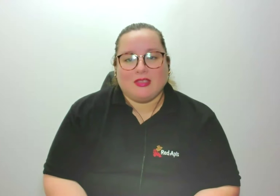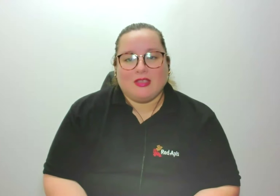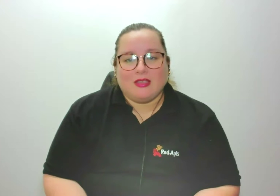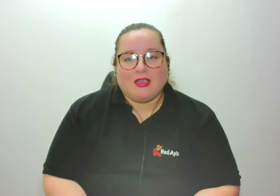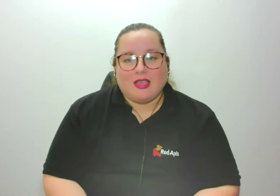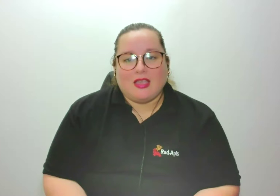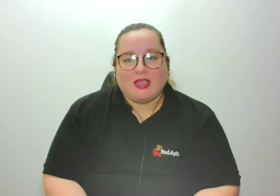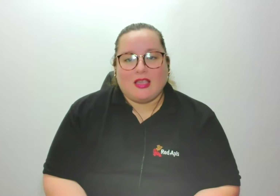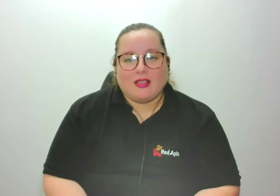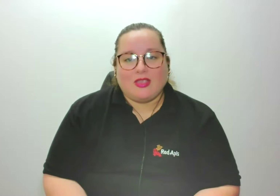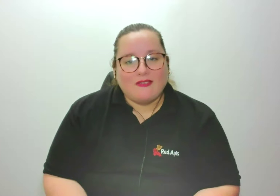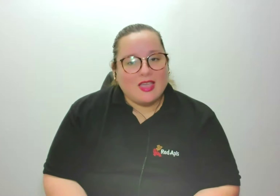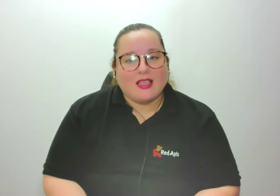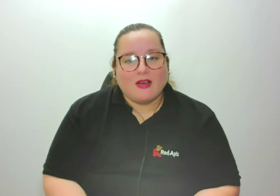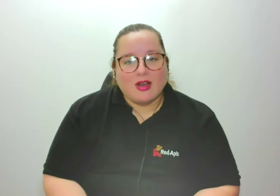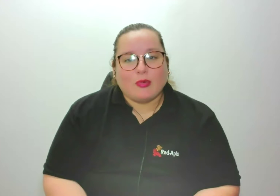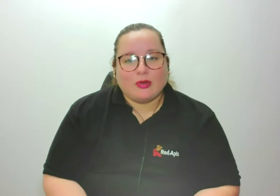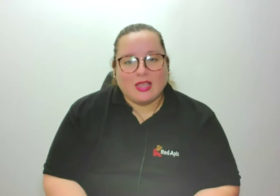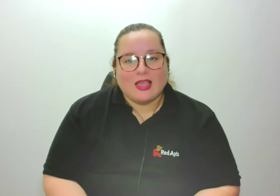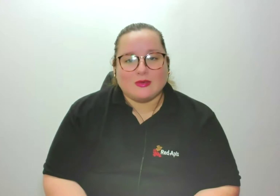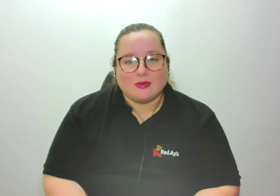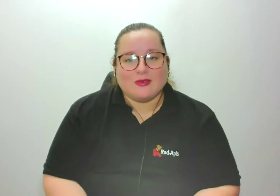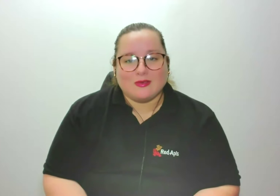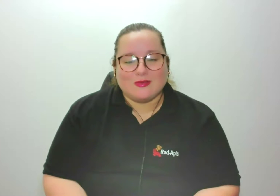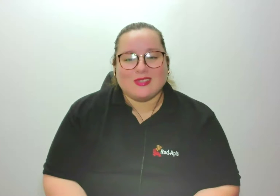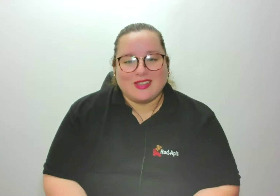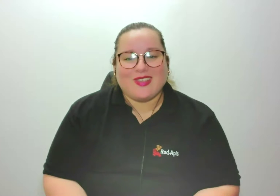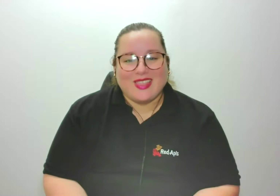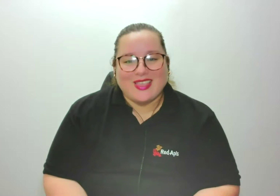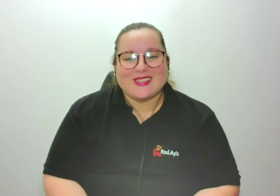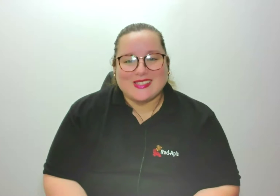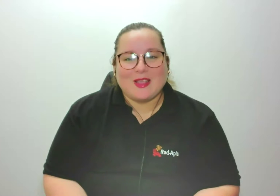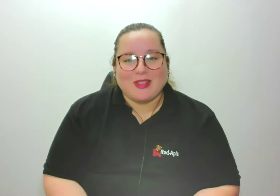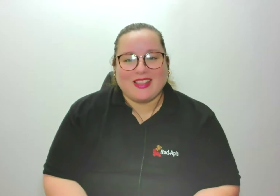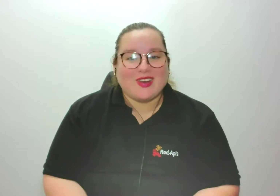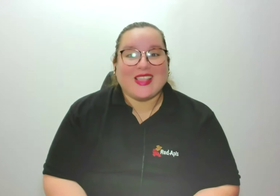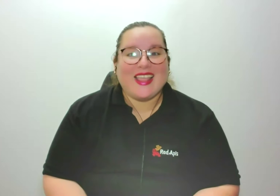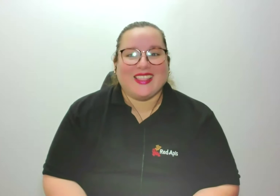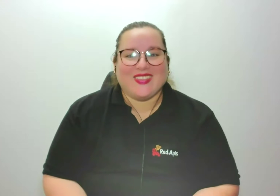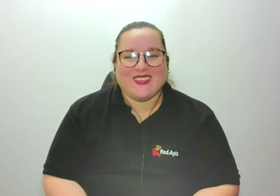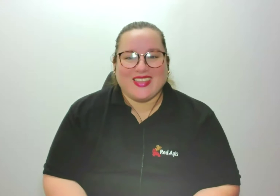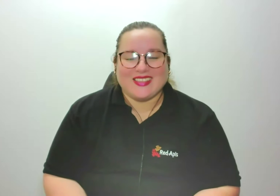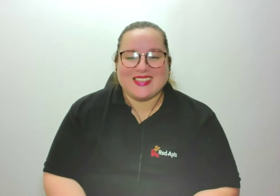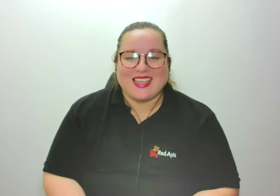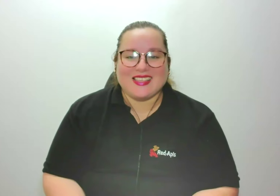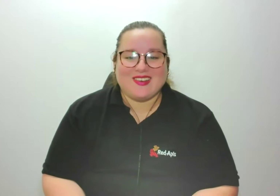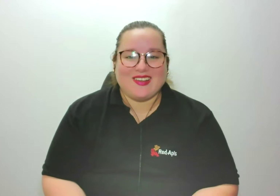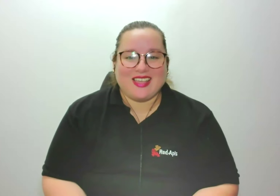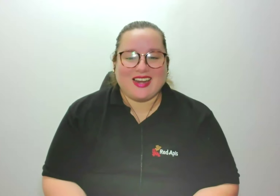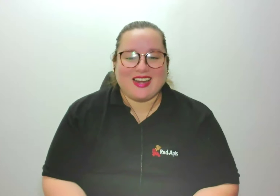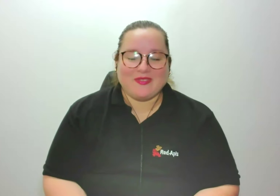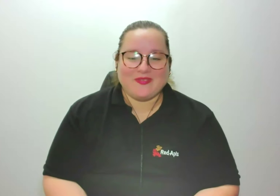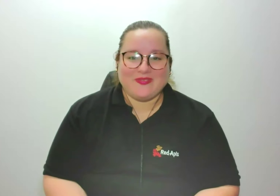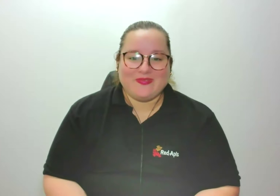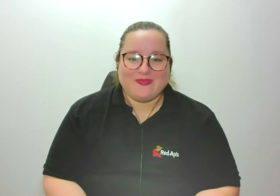años. Todavía está con una oportunidad su cerebro ahí de seguir aprendiendo, más talento todavía, entonces hay que hacerlo ahora